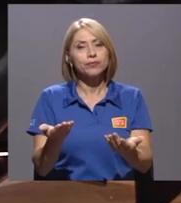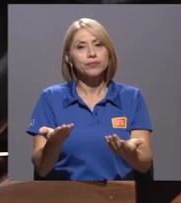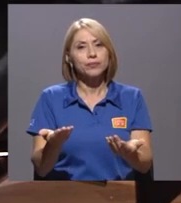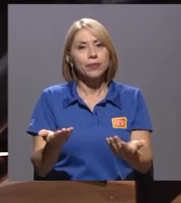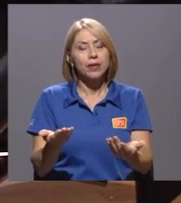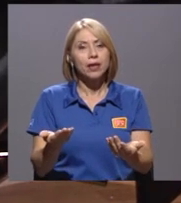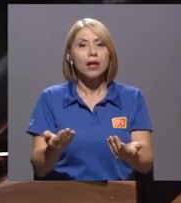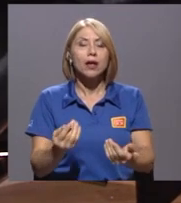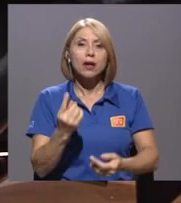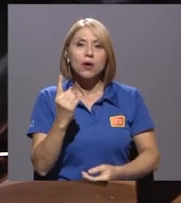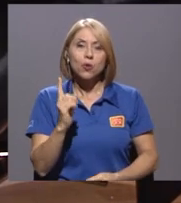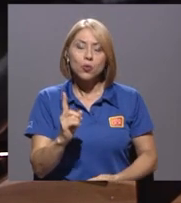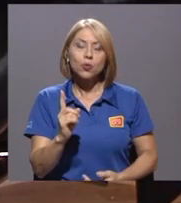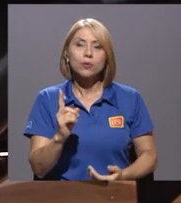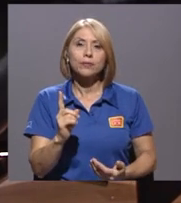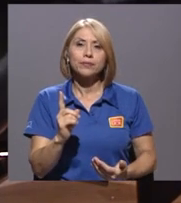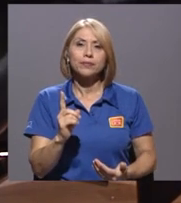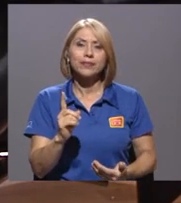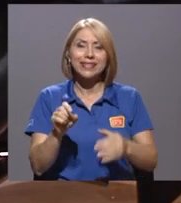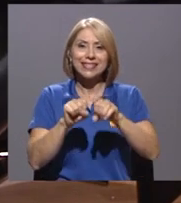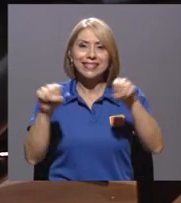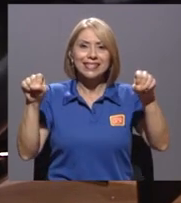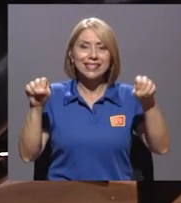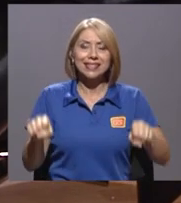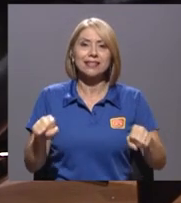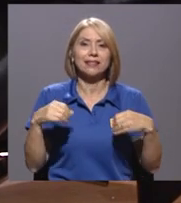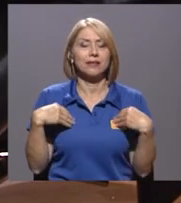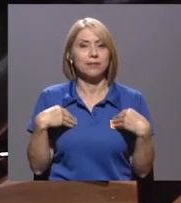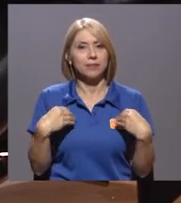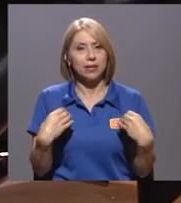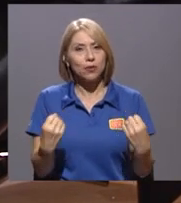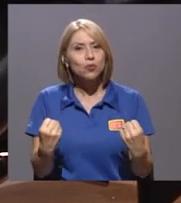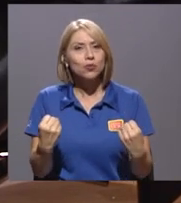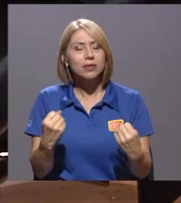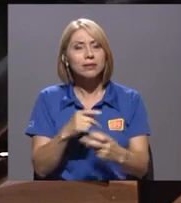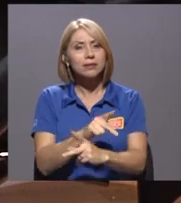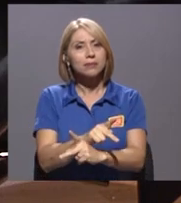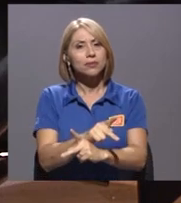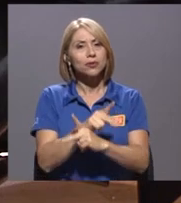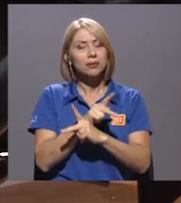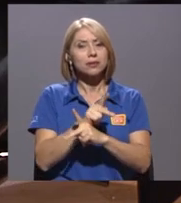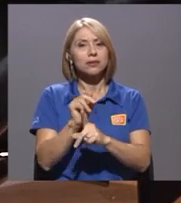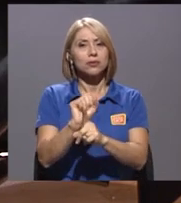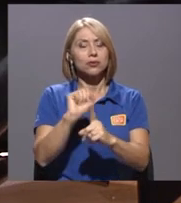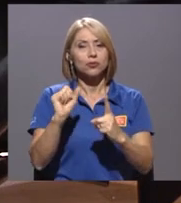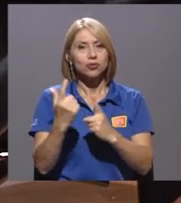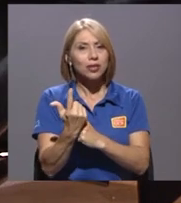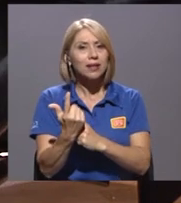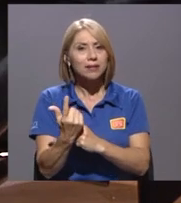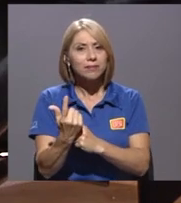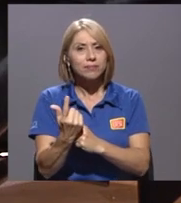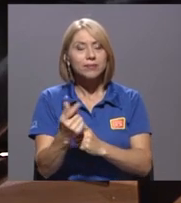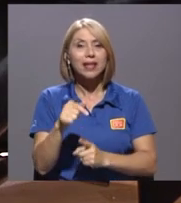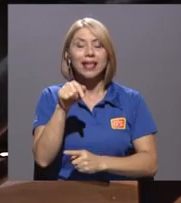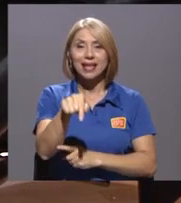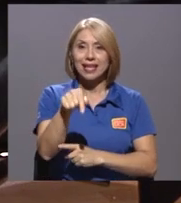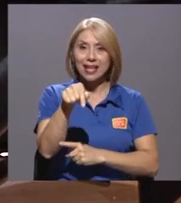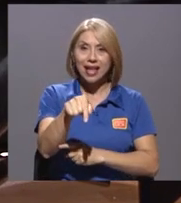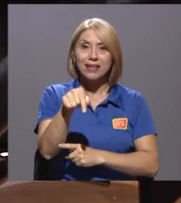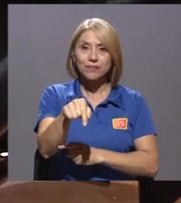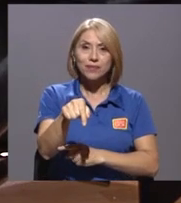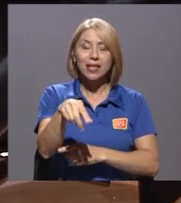un sistema de salud de protección social en el cual esta